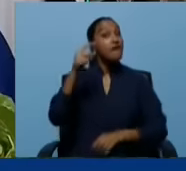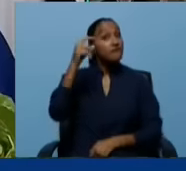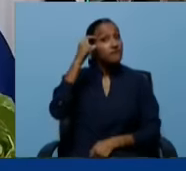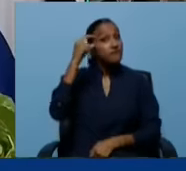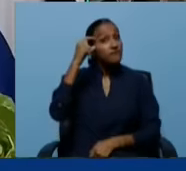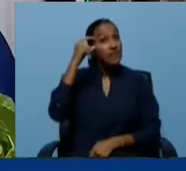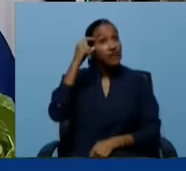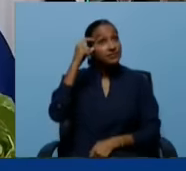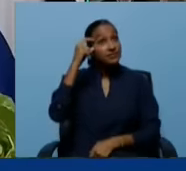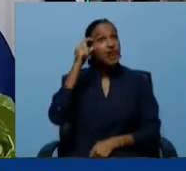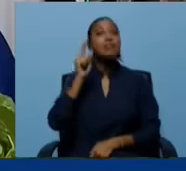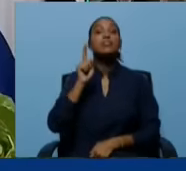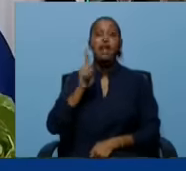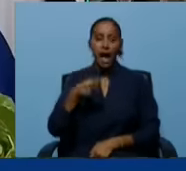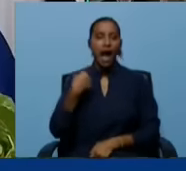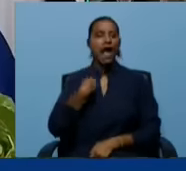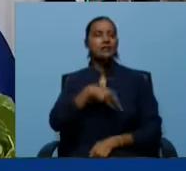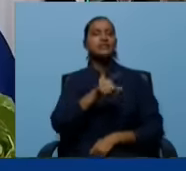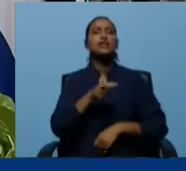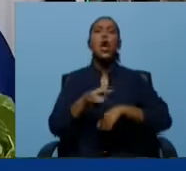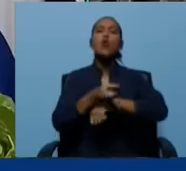1877, había un gobierno liberal,